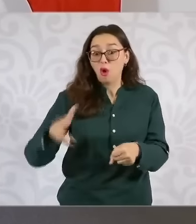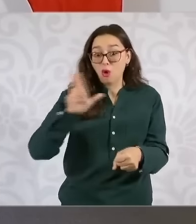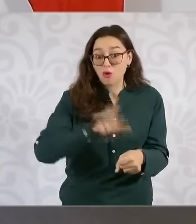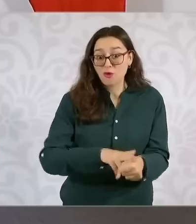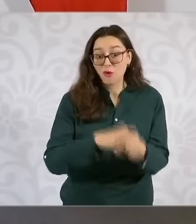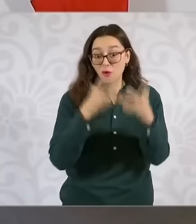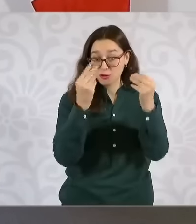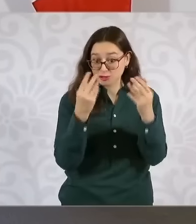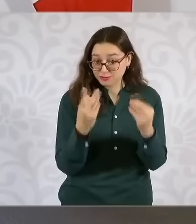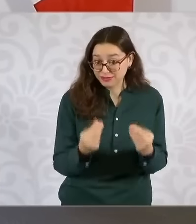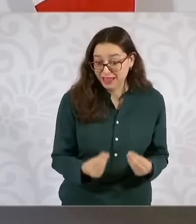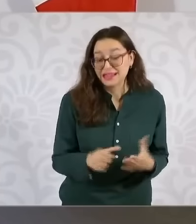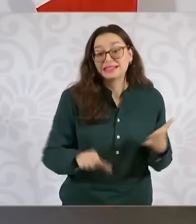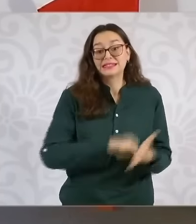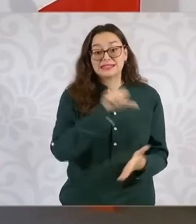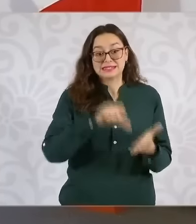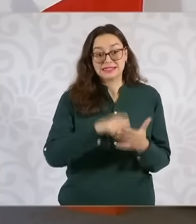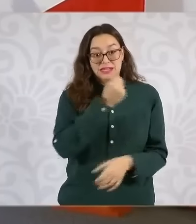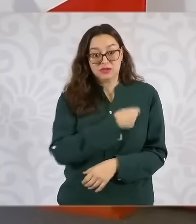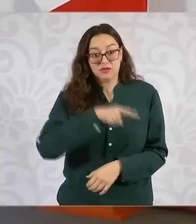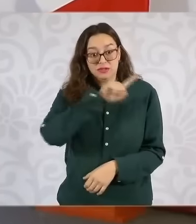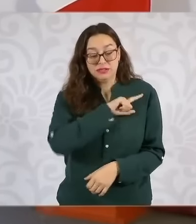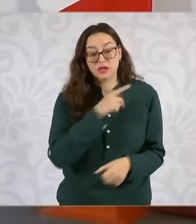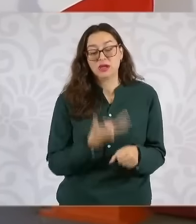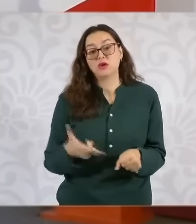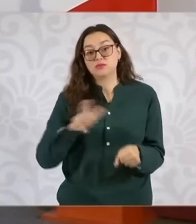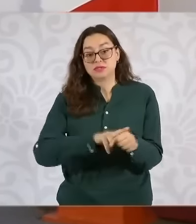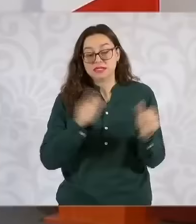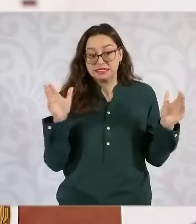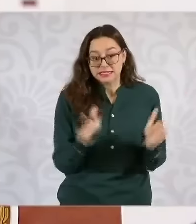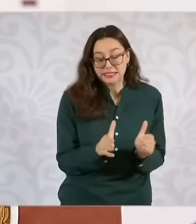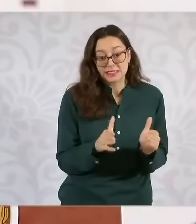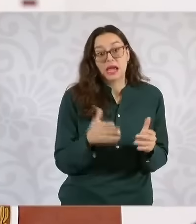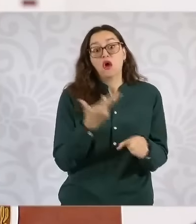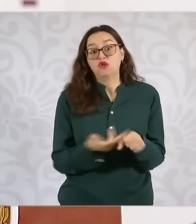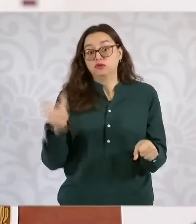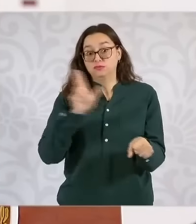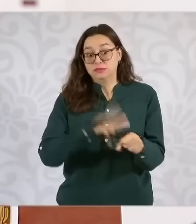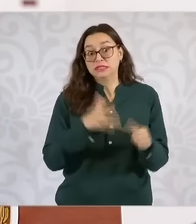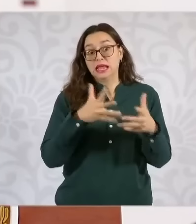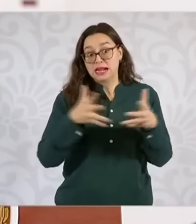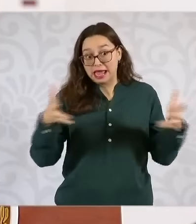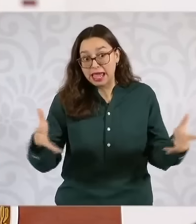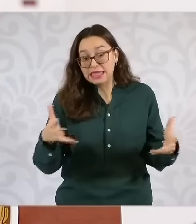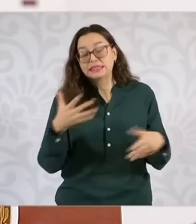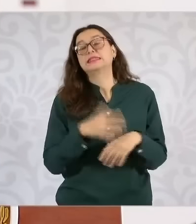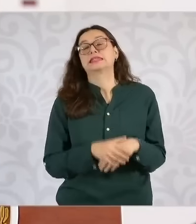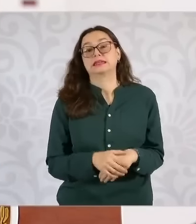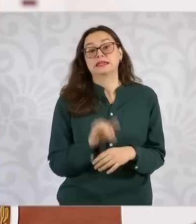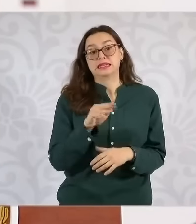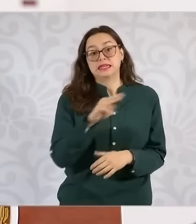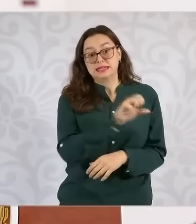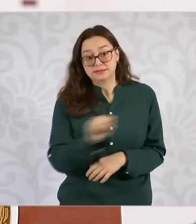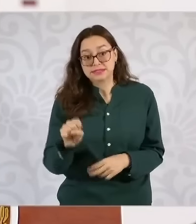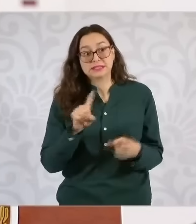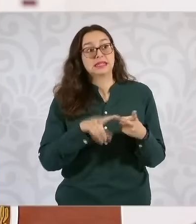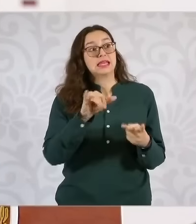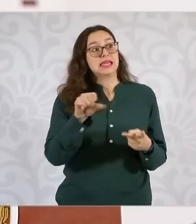tanto centros de salud, unidades de medicina familiar del IMSS, como hospitales del ISSSTE, del IMSS y del IMSS